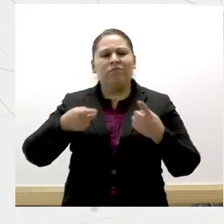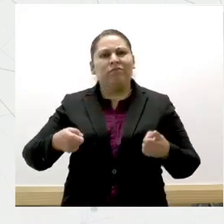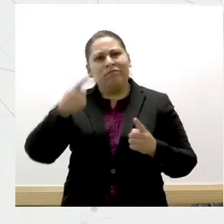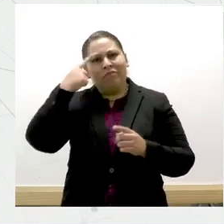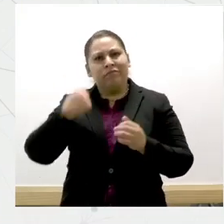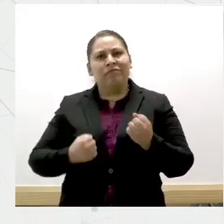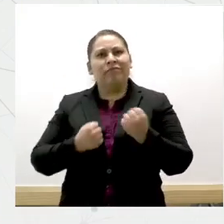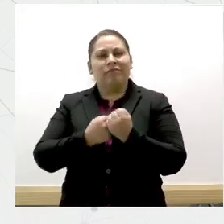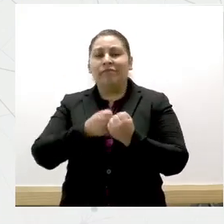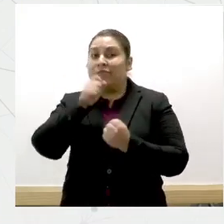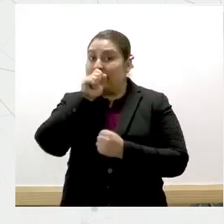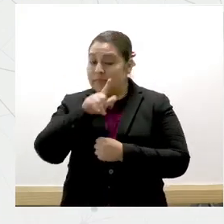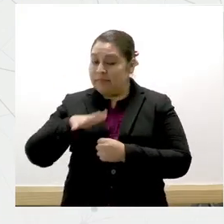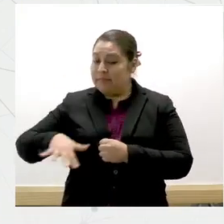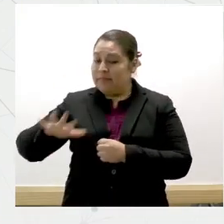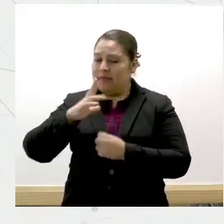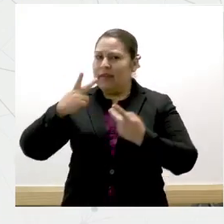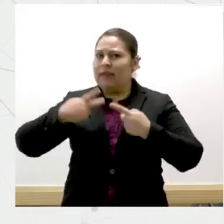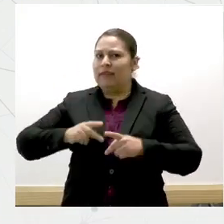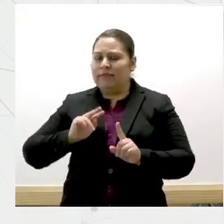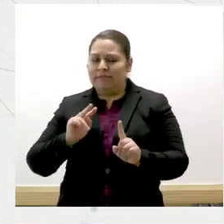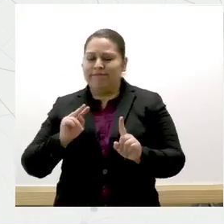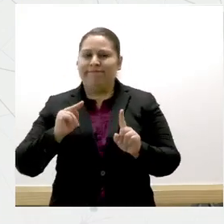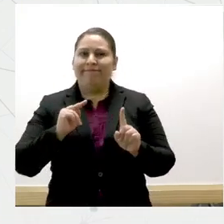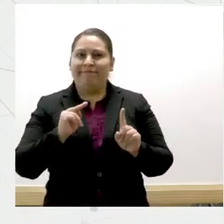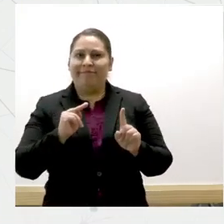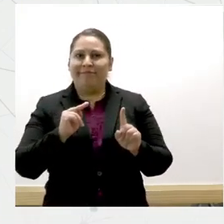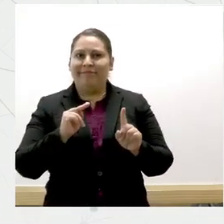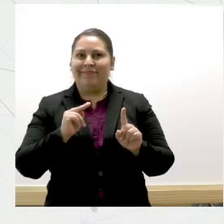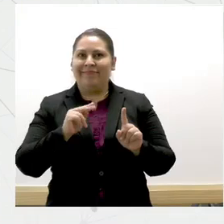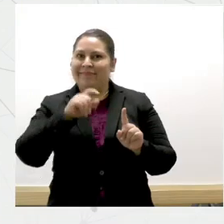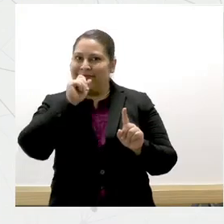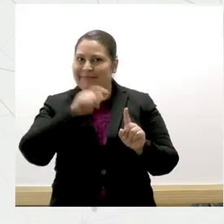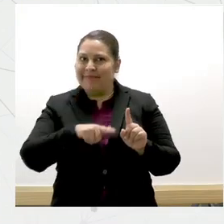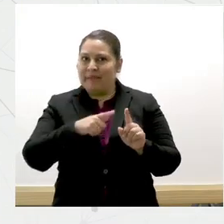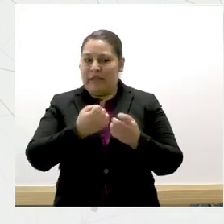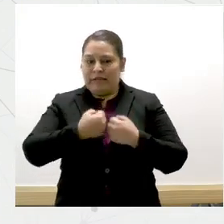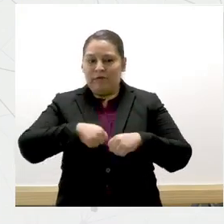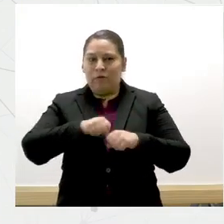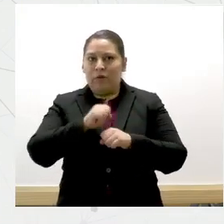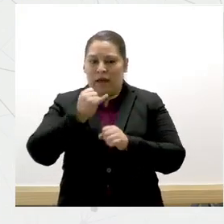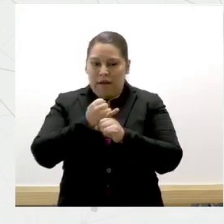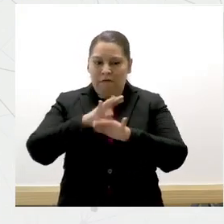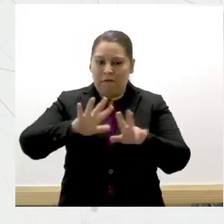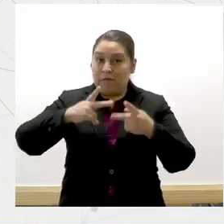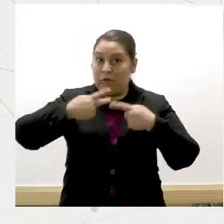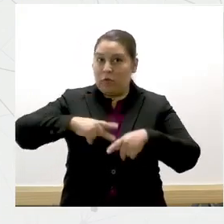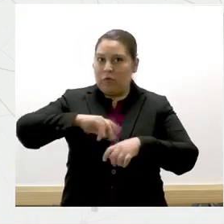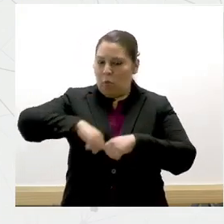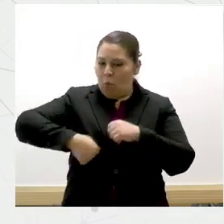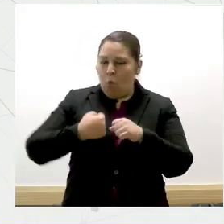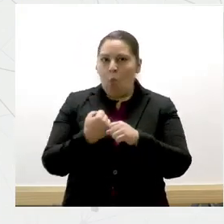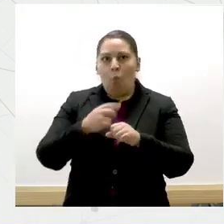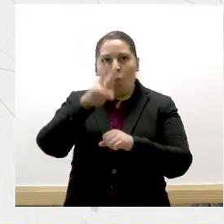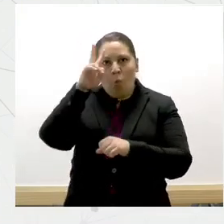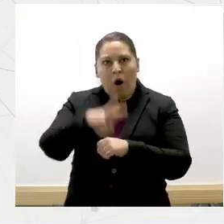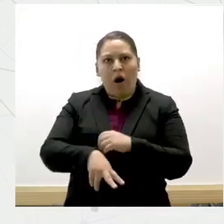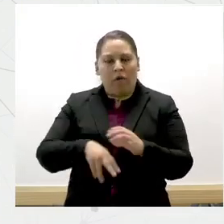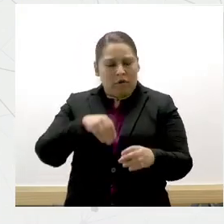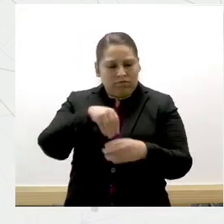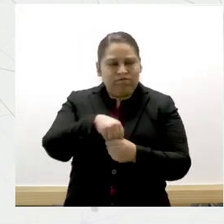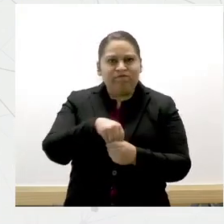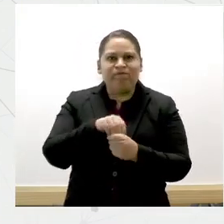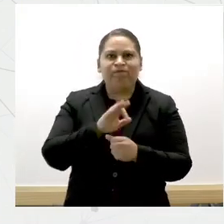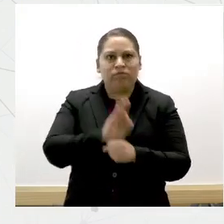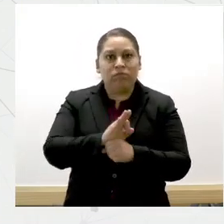¿no?, desde esta óptica, ¿no?, con, como decía, con robustez, seguridad y protección de datos, asegurando que nos centramos en el ser humano, ¿eh?,